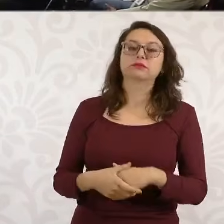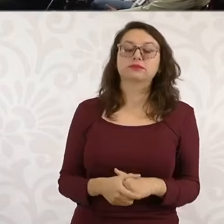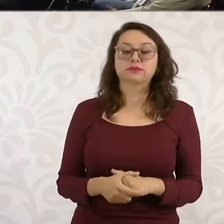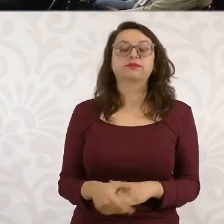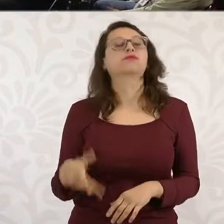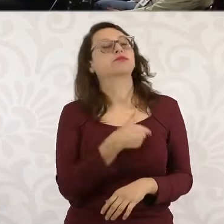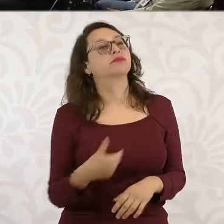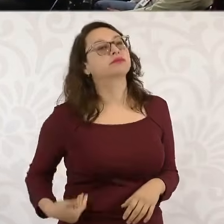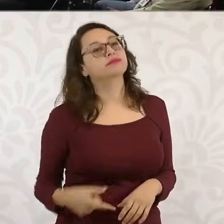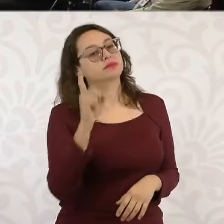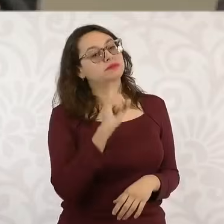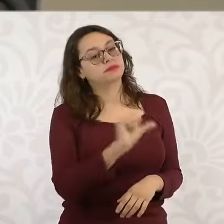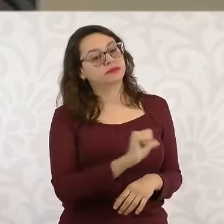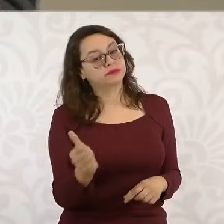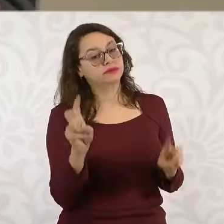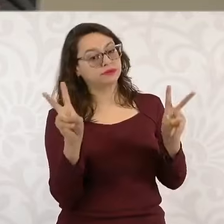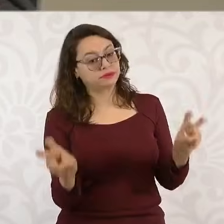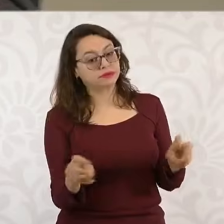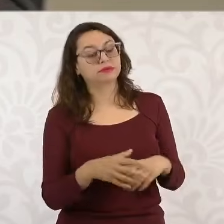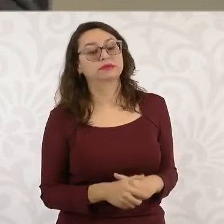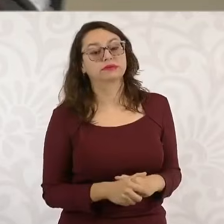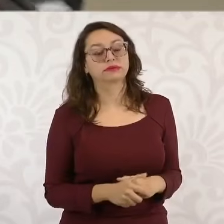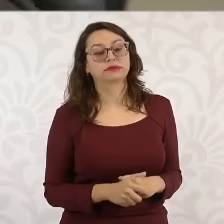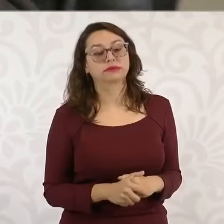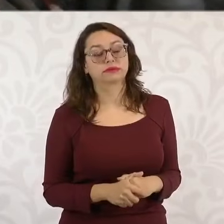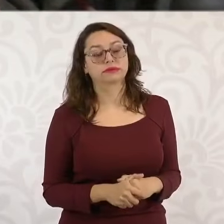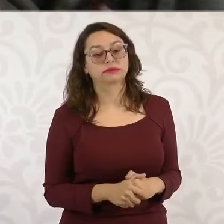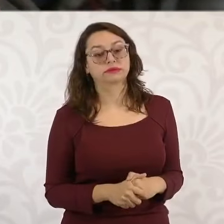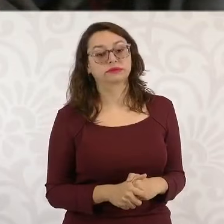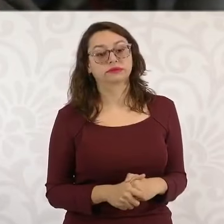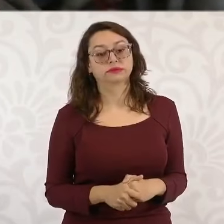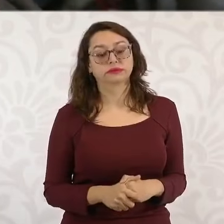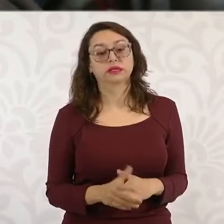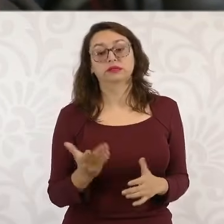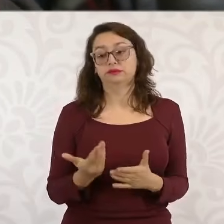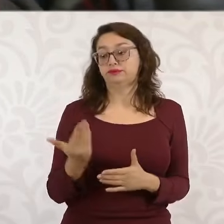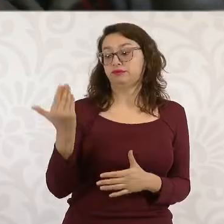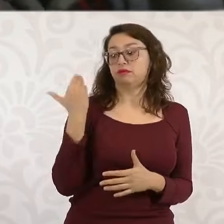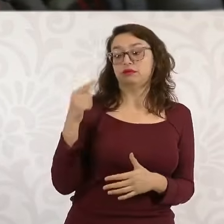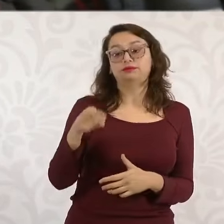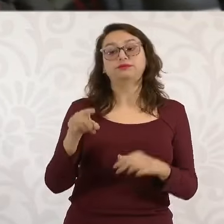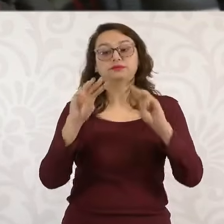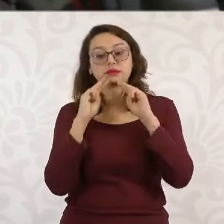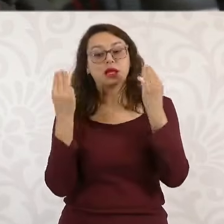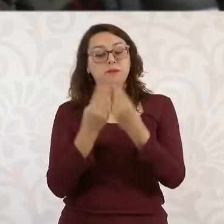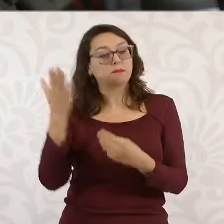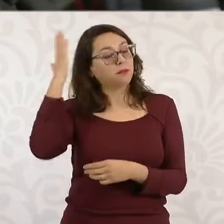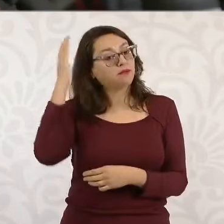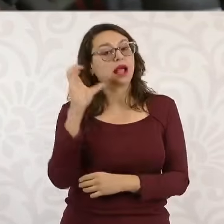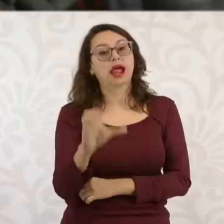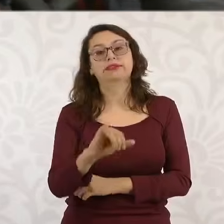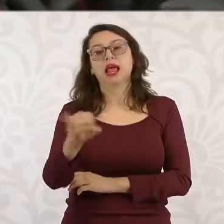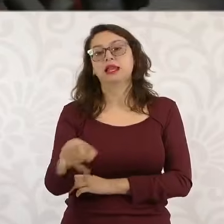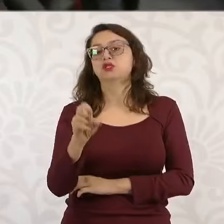Presidenta, por otra parte, si me permite, respecto al tema del abatimiento del líder del cártel Jalisco, ¿cuál es el